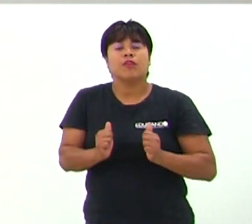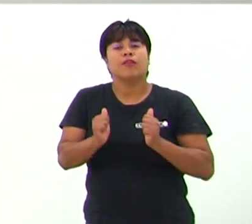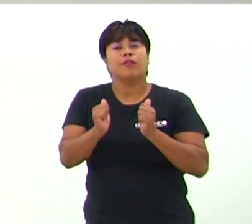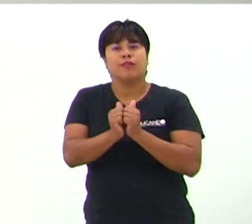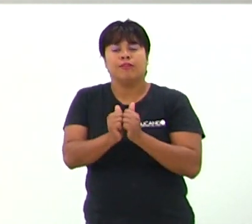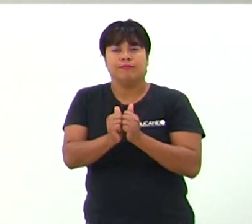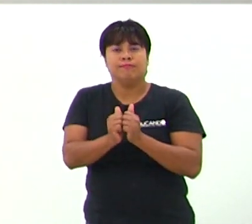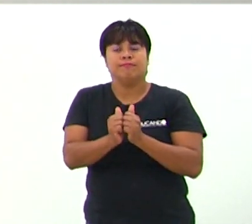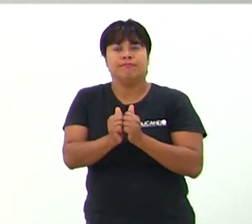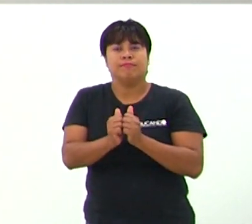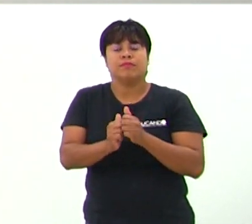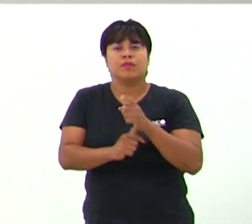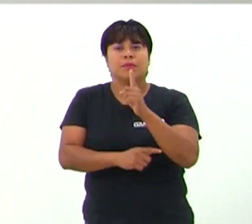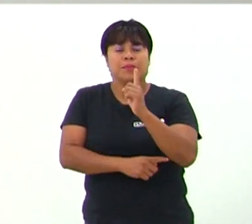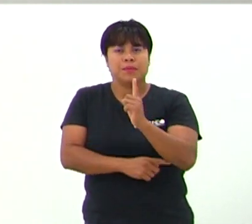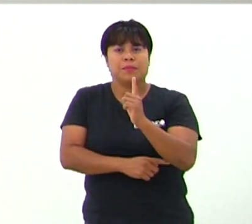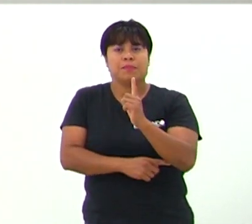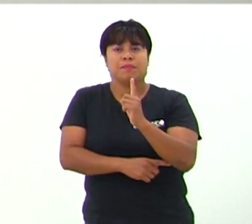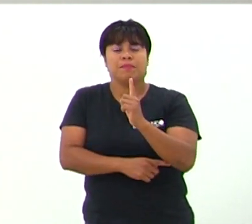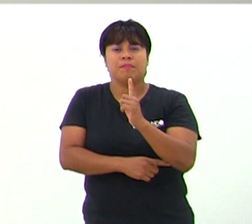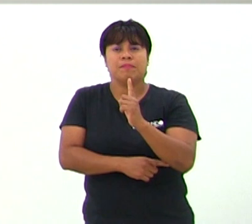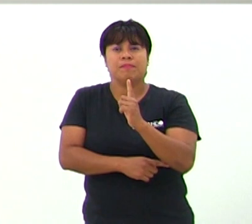con un